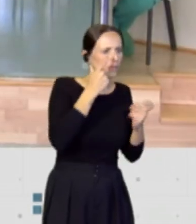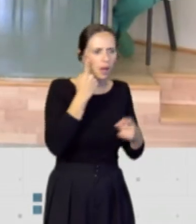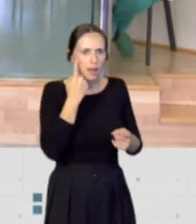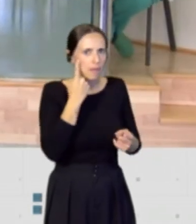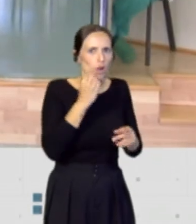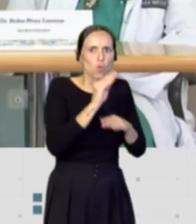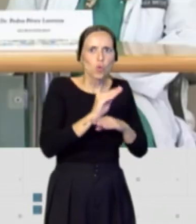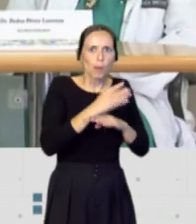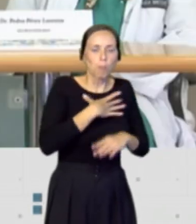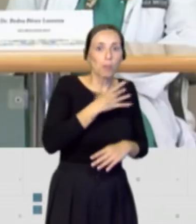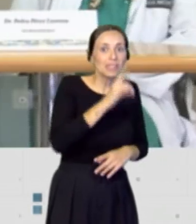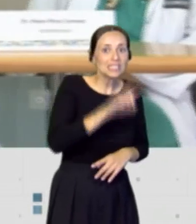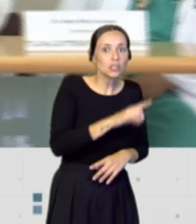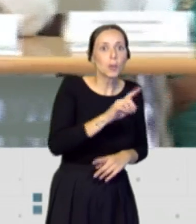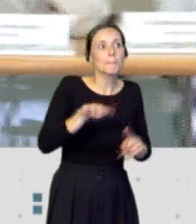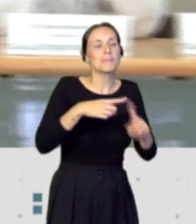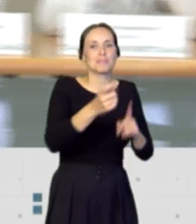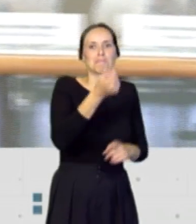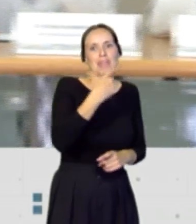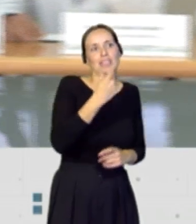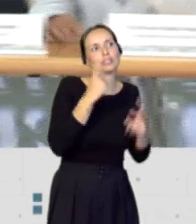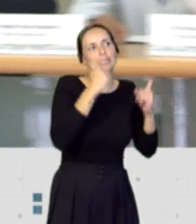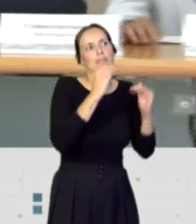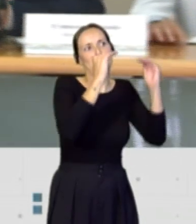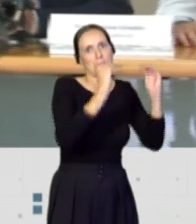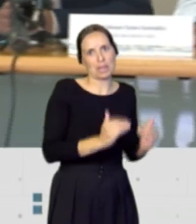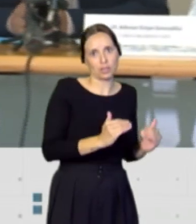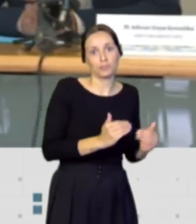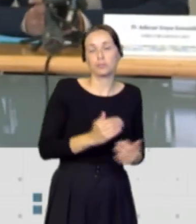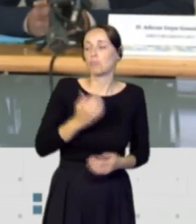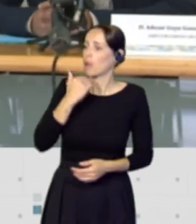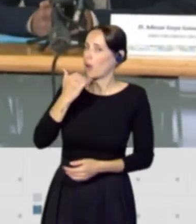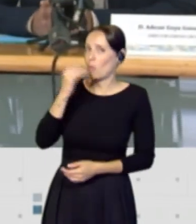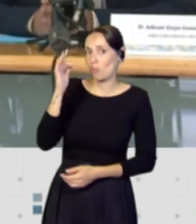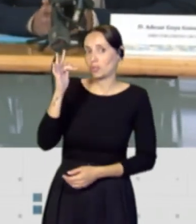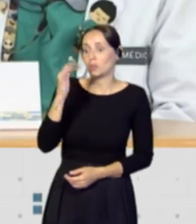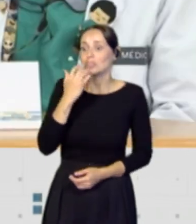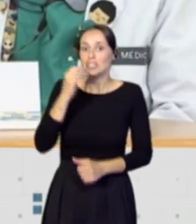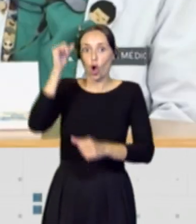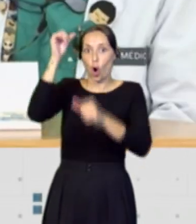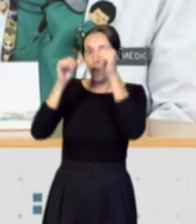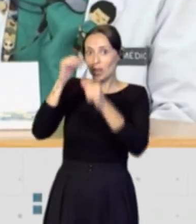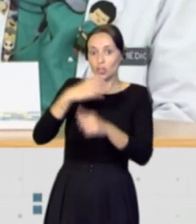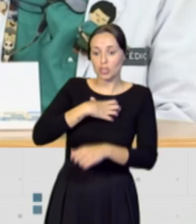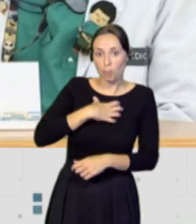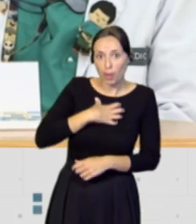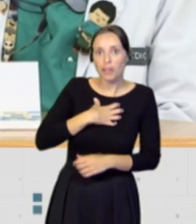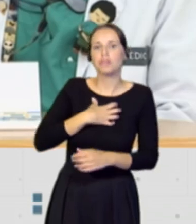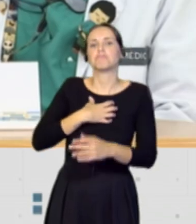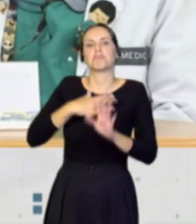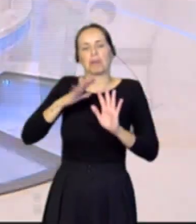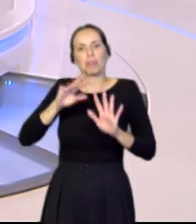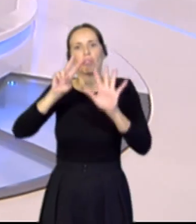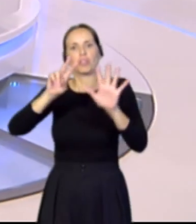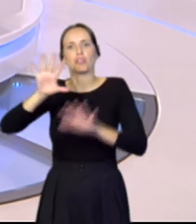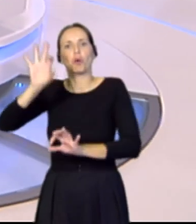menos disminuir la cantidad de medicación que está tomando. Bueno, por lo menos la buena noticia es que si no se puede operar, casi el 75% pueden controlarlo